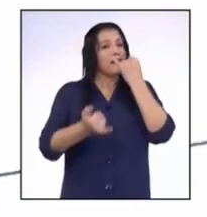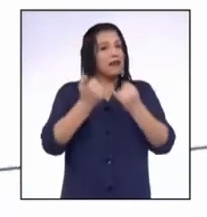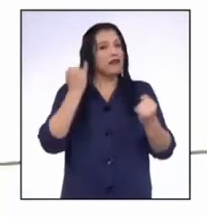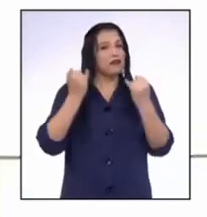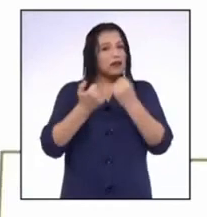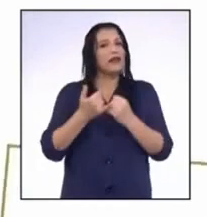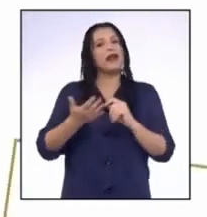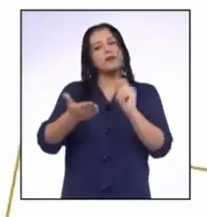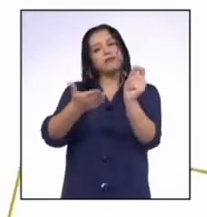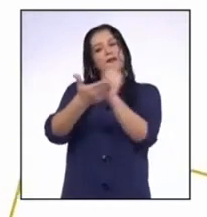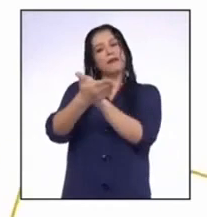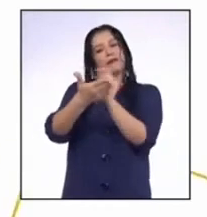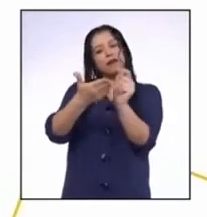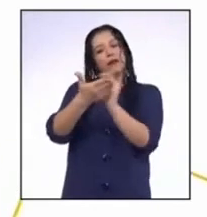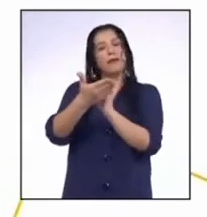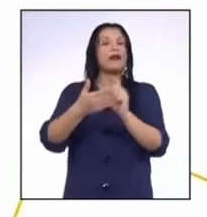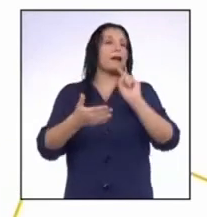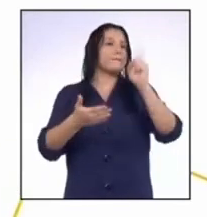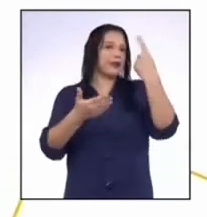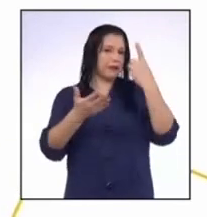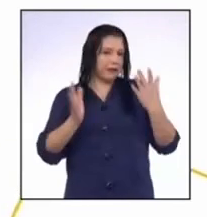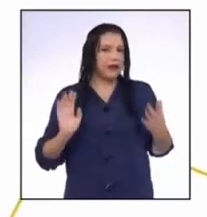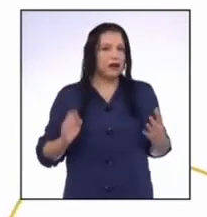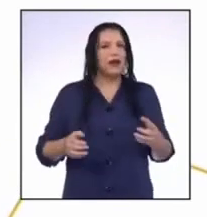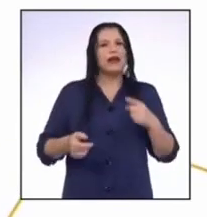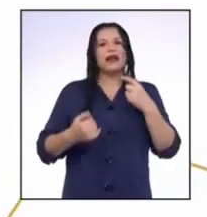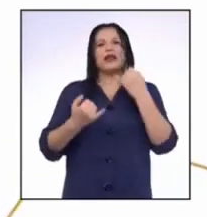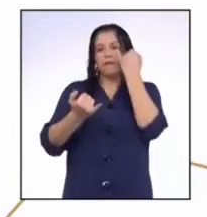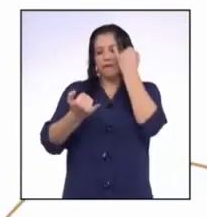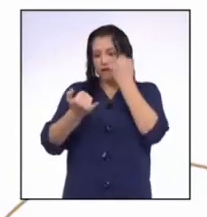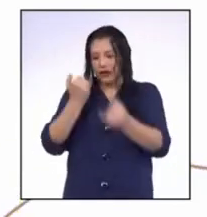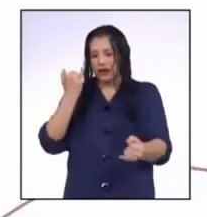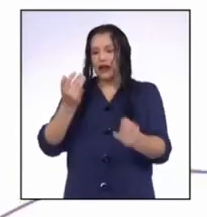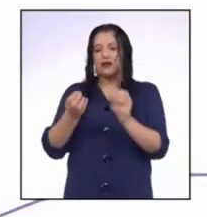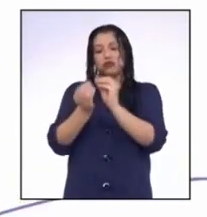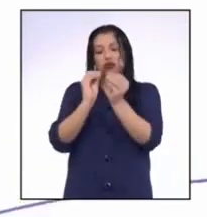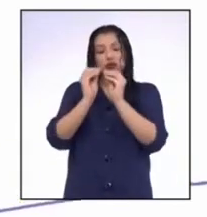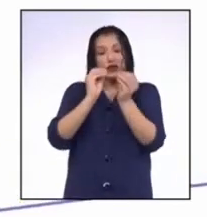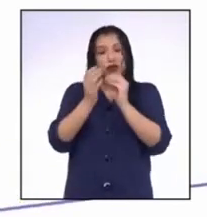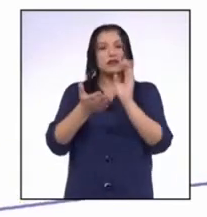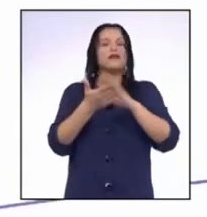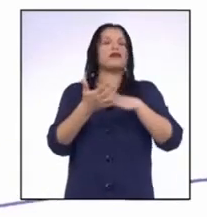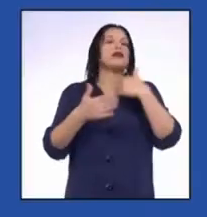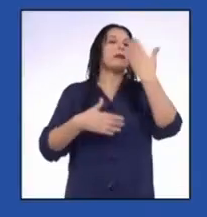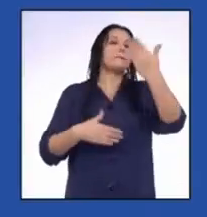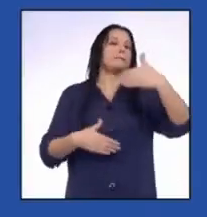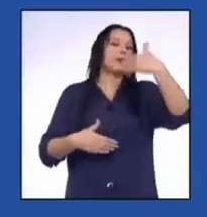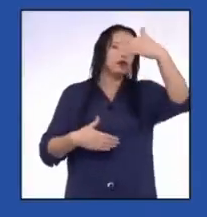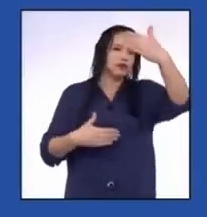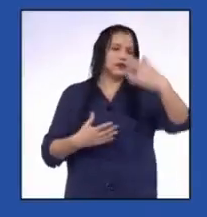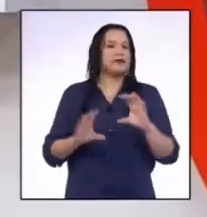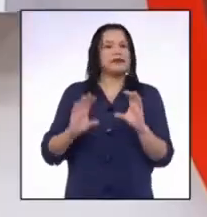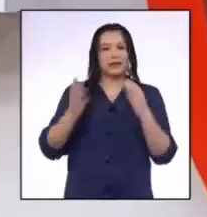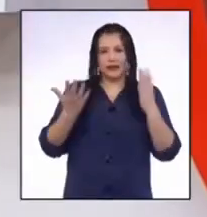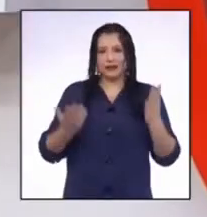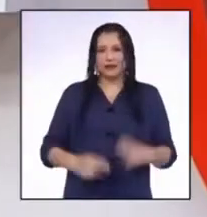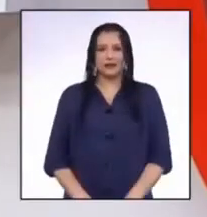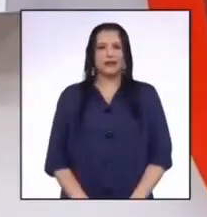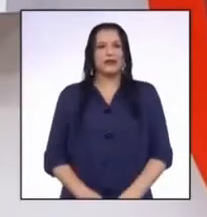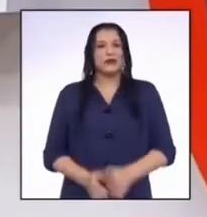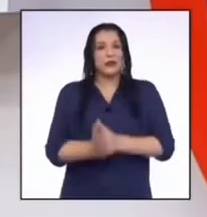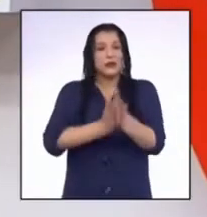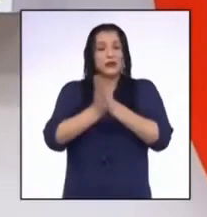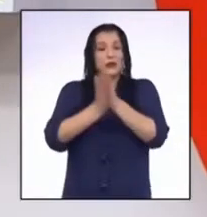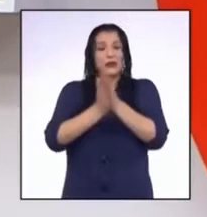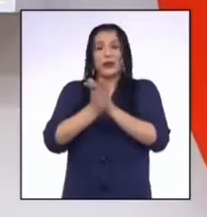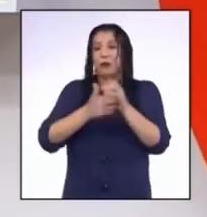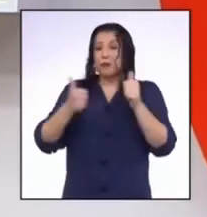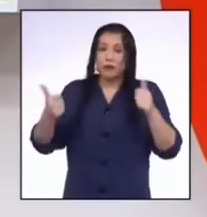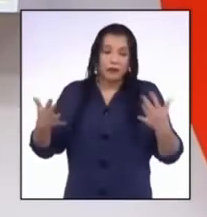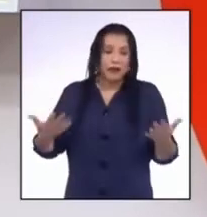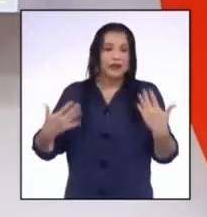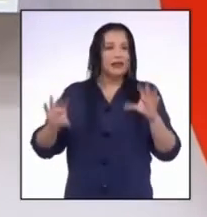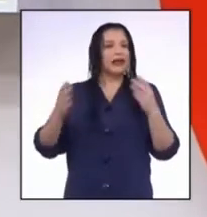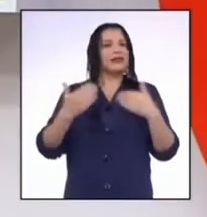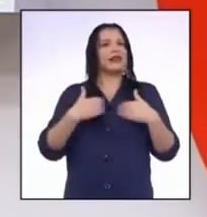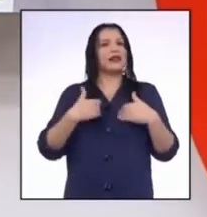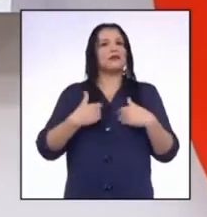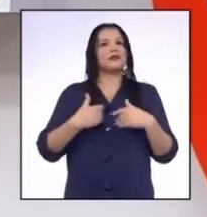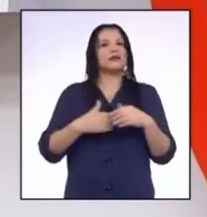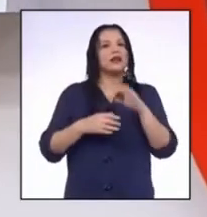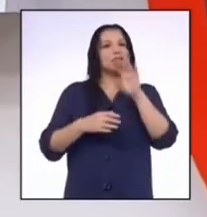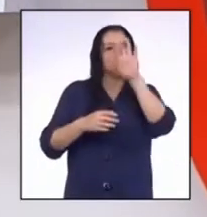la redacción del borrador y versión final las haremos en los próximos programas. ¡Ay, súper! Ya tenemos nuestro